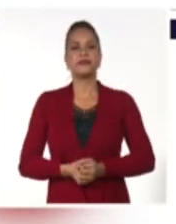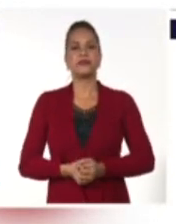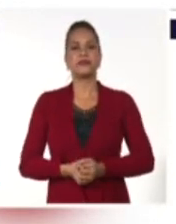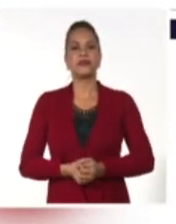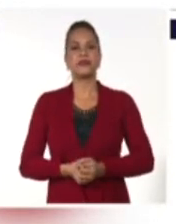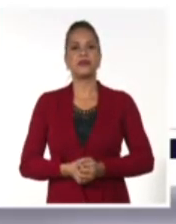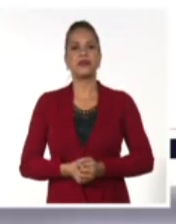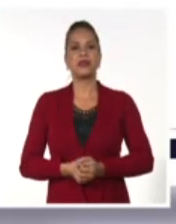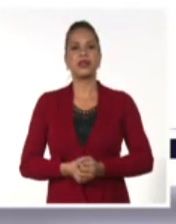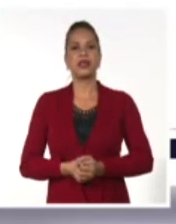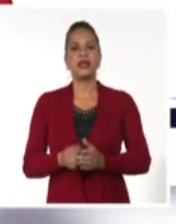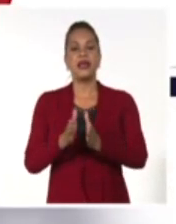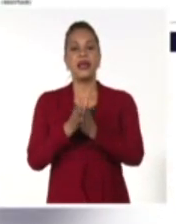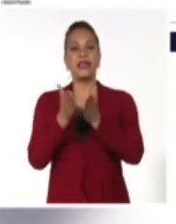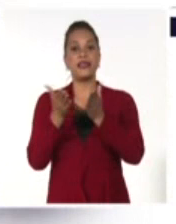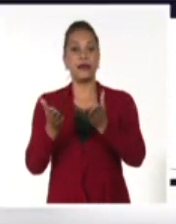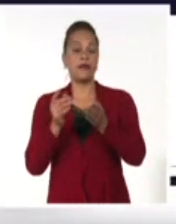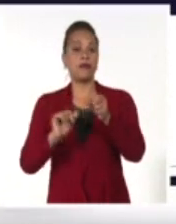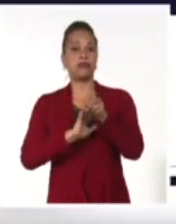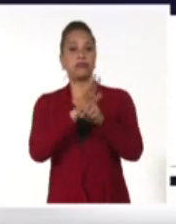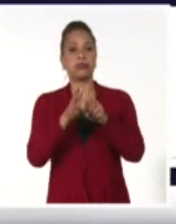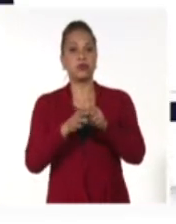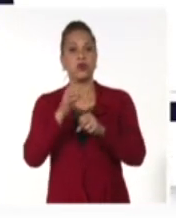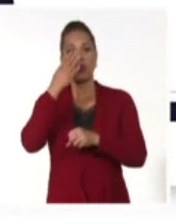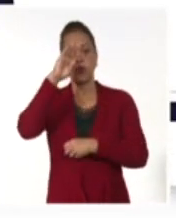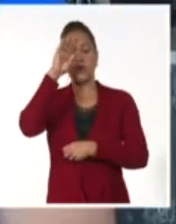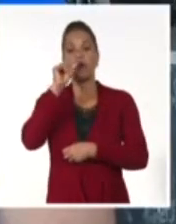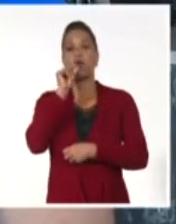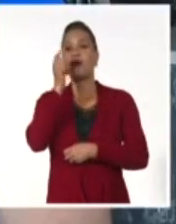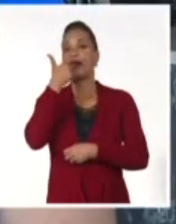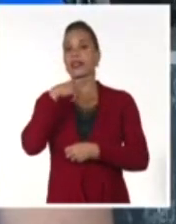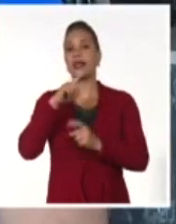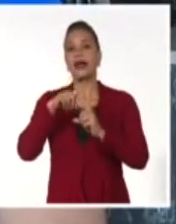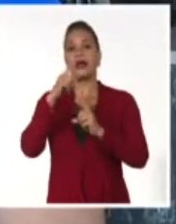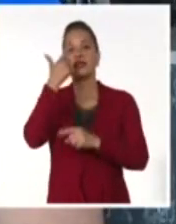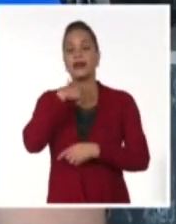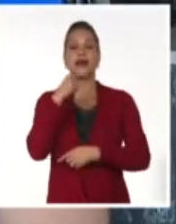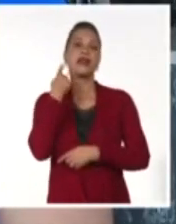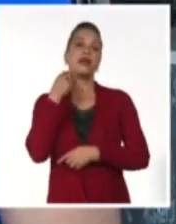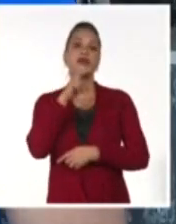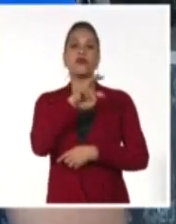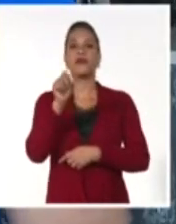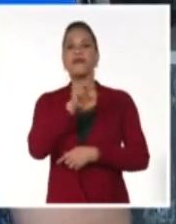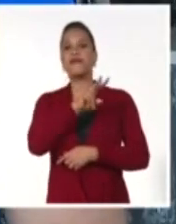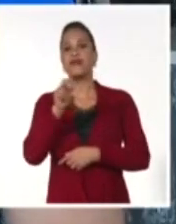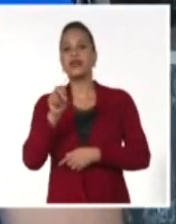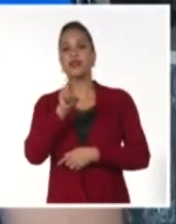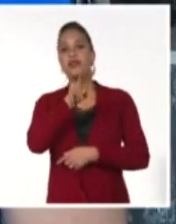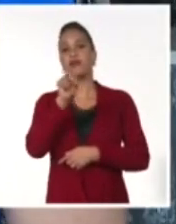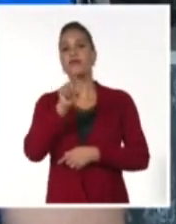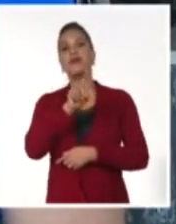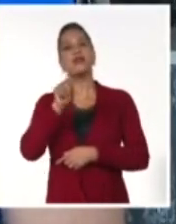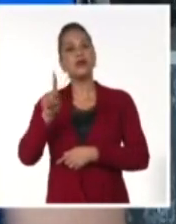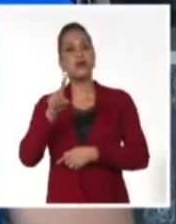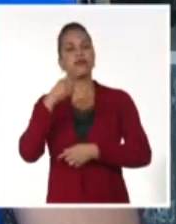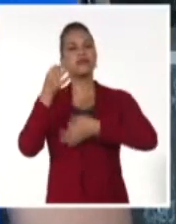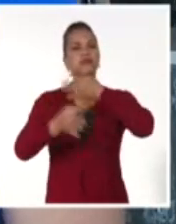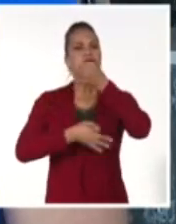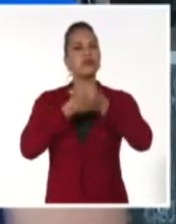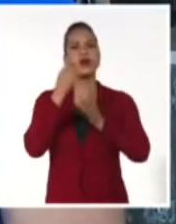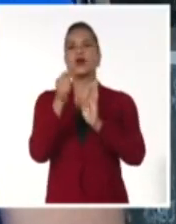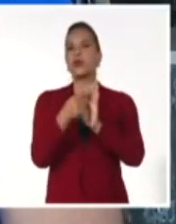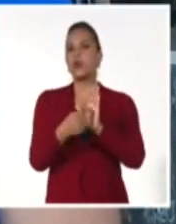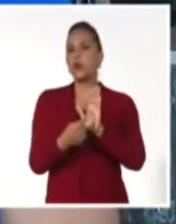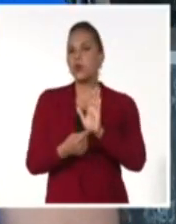19 jugada está que durante principalmente del año 2020 y 2021 actualizada todos los días la